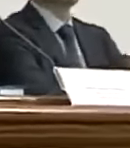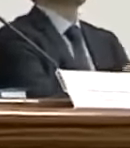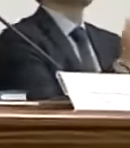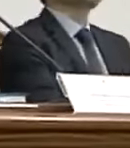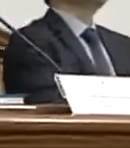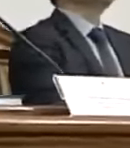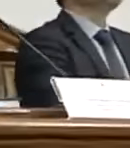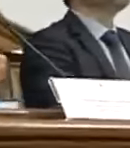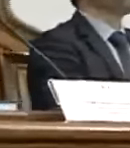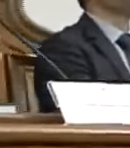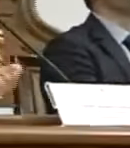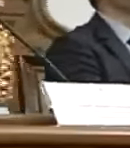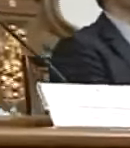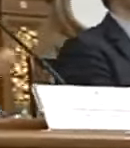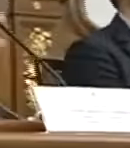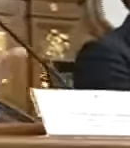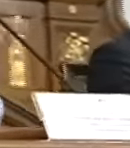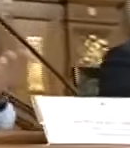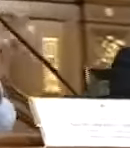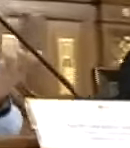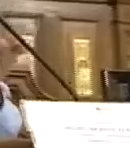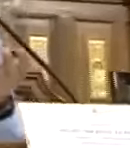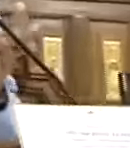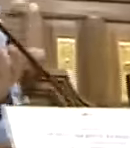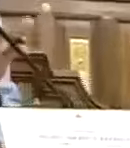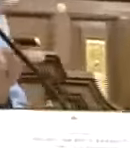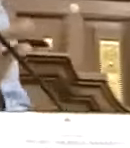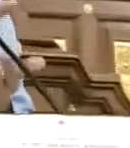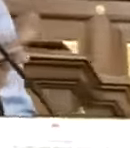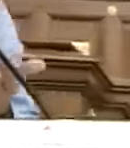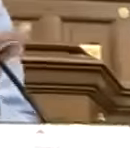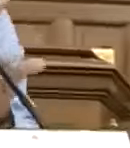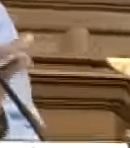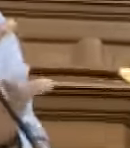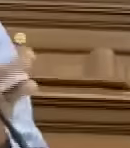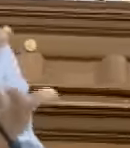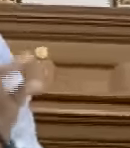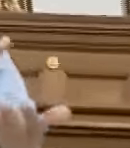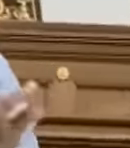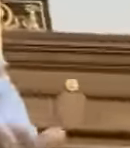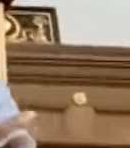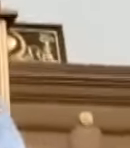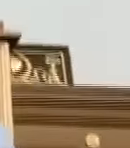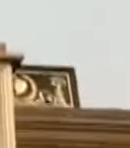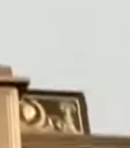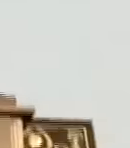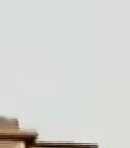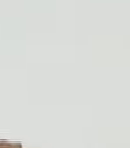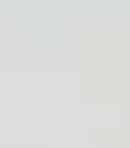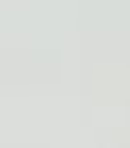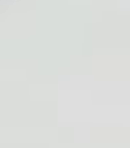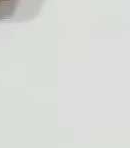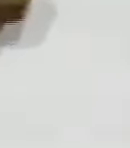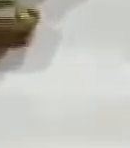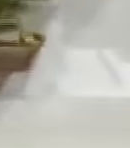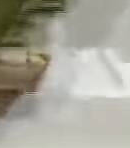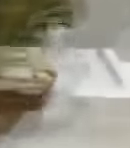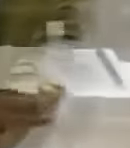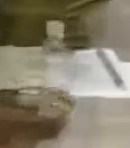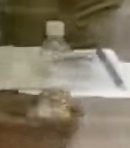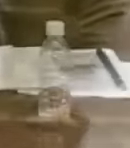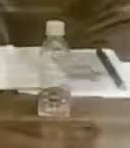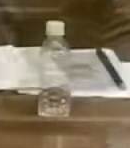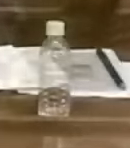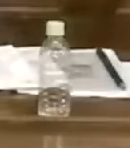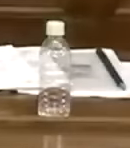Moro, que ha sido el gran conductor de todo este proceso. Nuestro